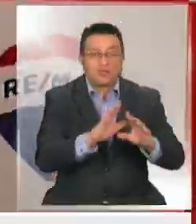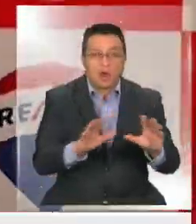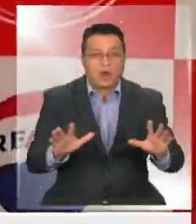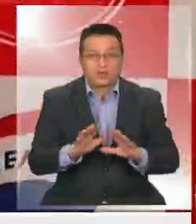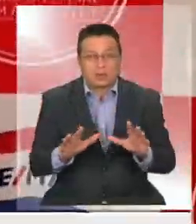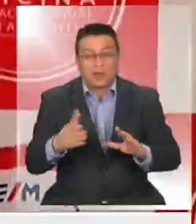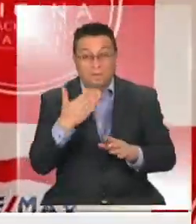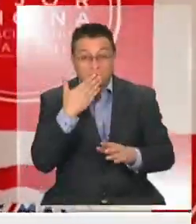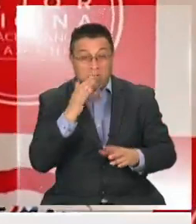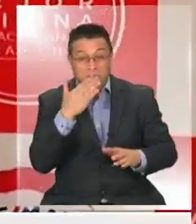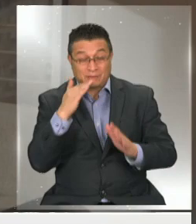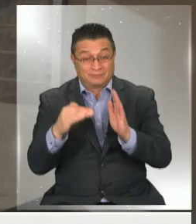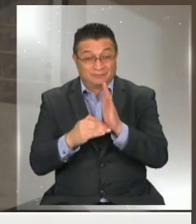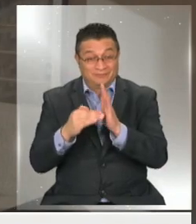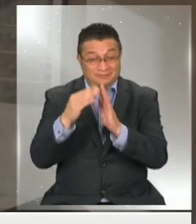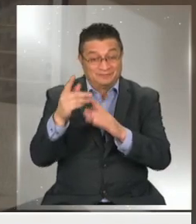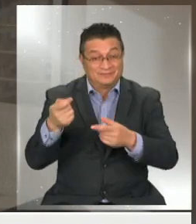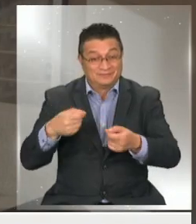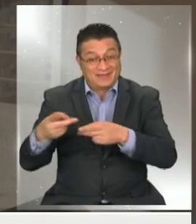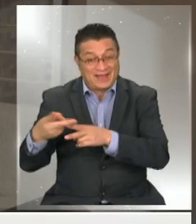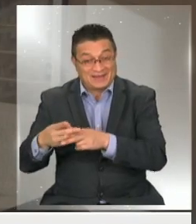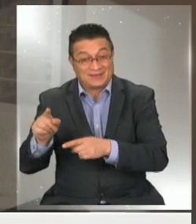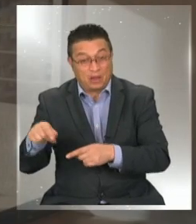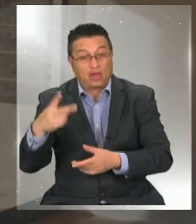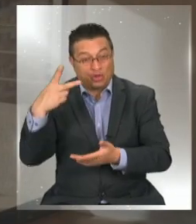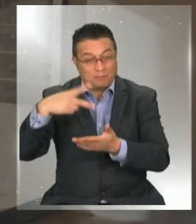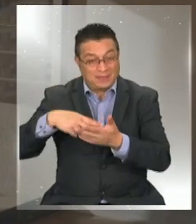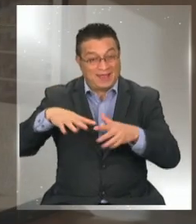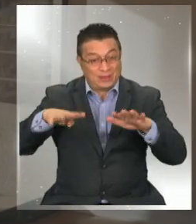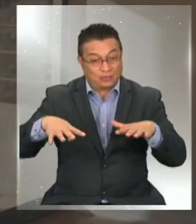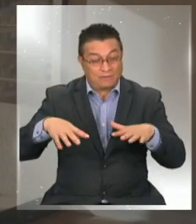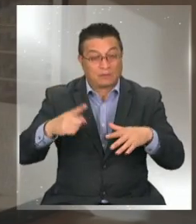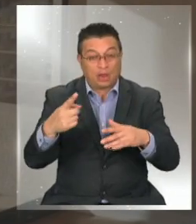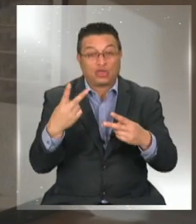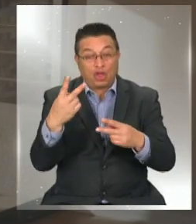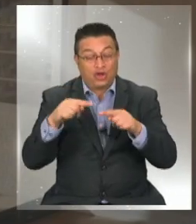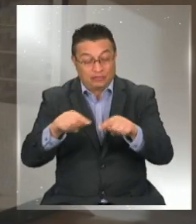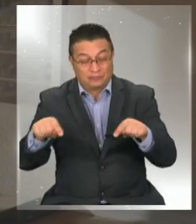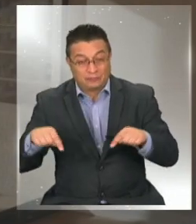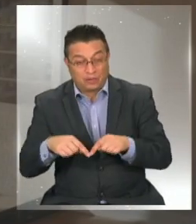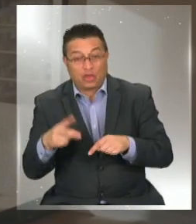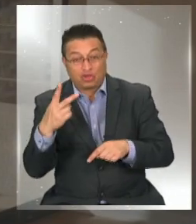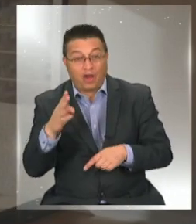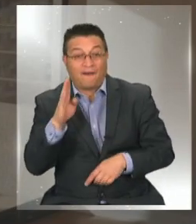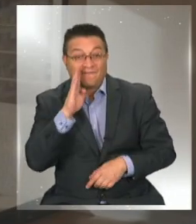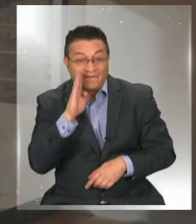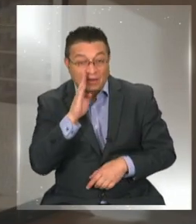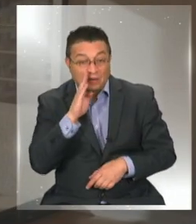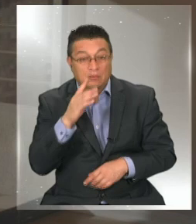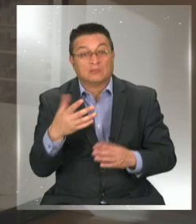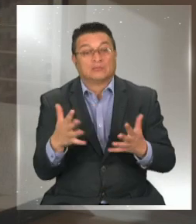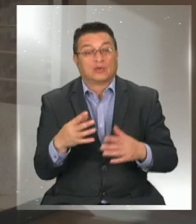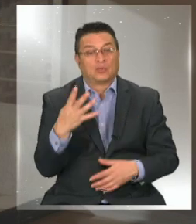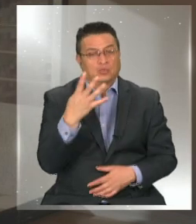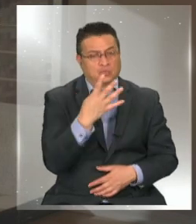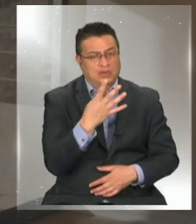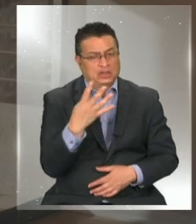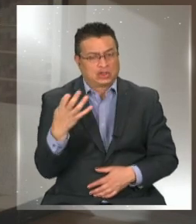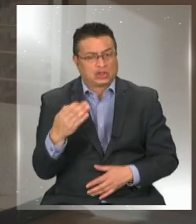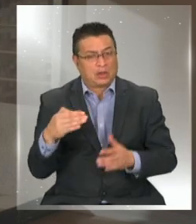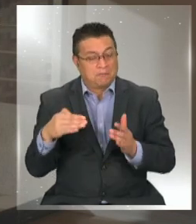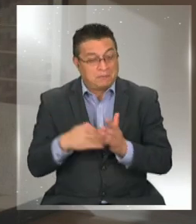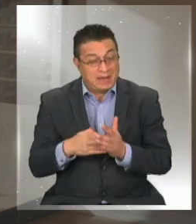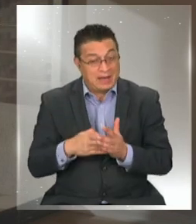expertos inmobiliarios de RIMAX, si en 2019 un departamento de 2 dormitorios, 2 baños costaba cerca de los 400